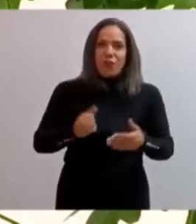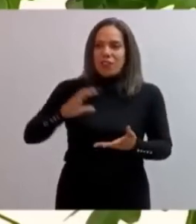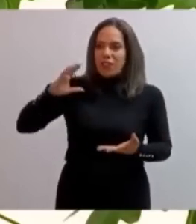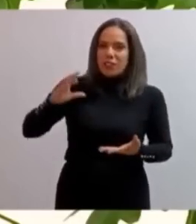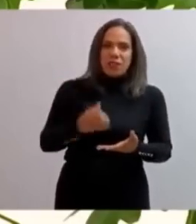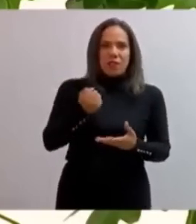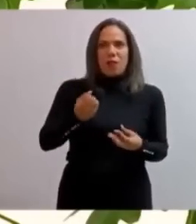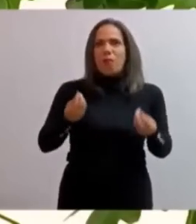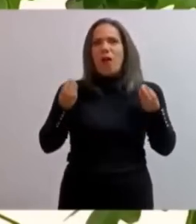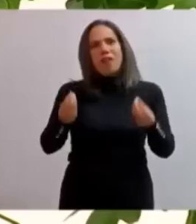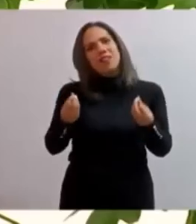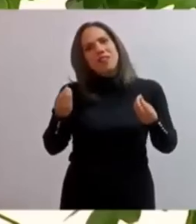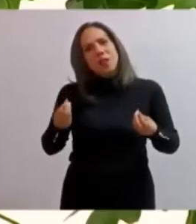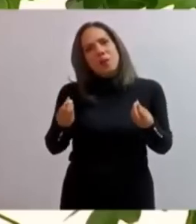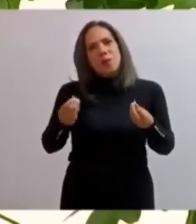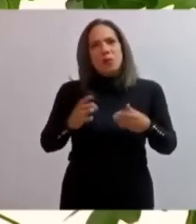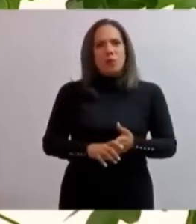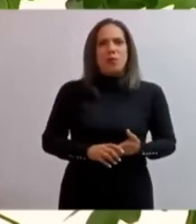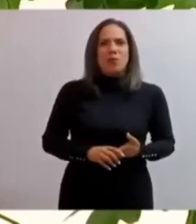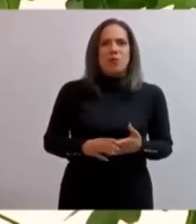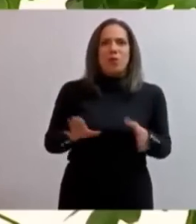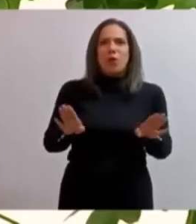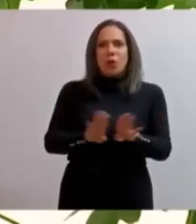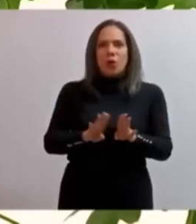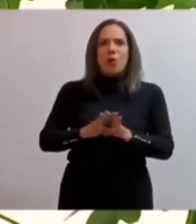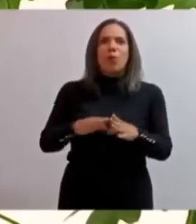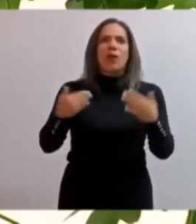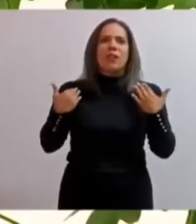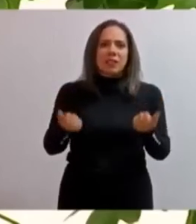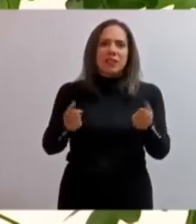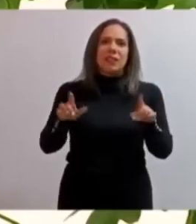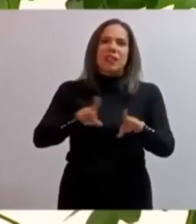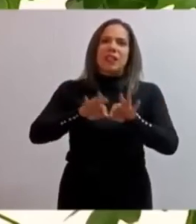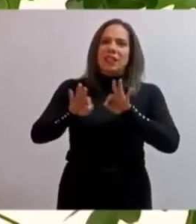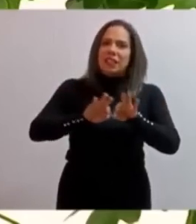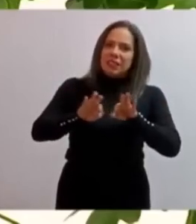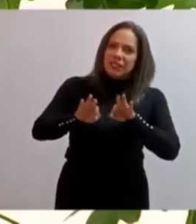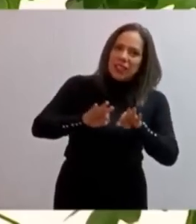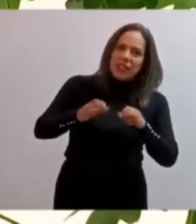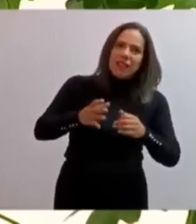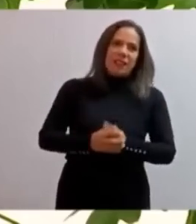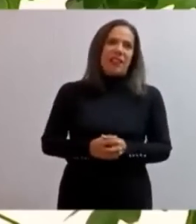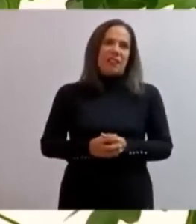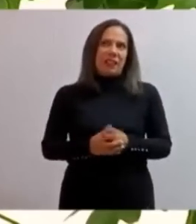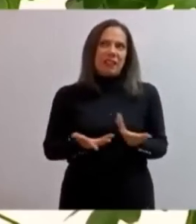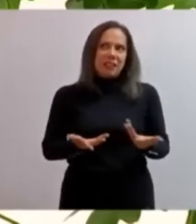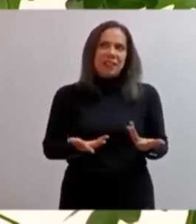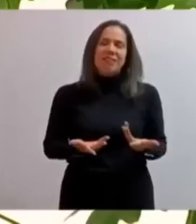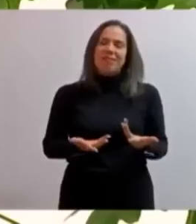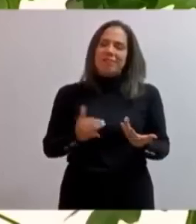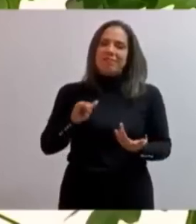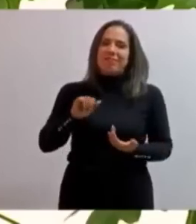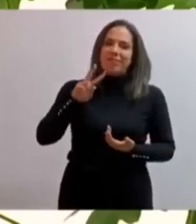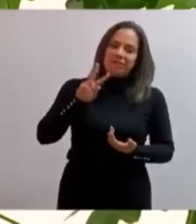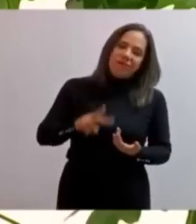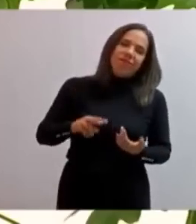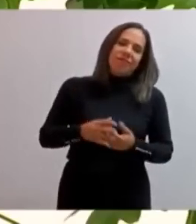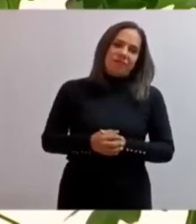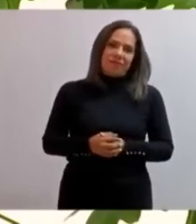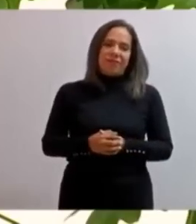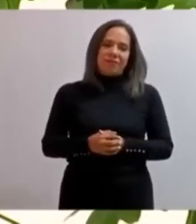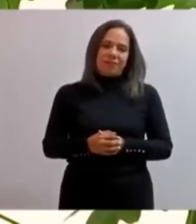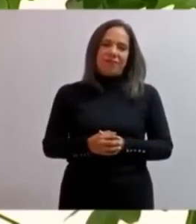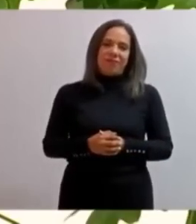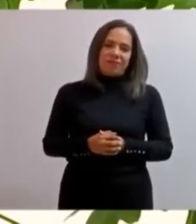esforzado muchísimo por entender, por trabajar con los contenidos del plan